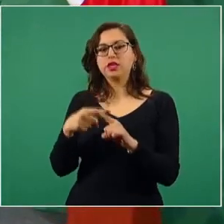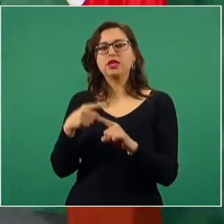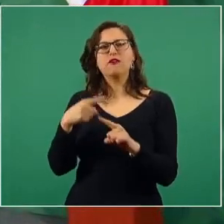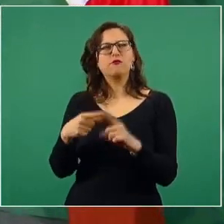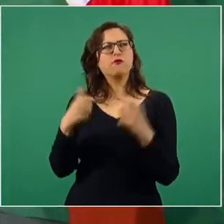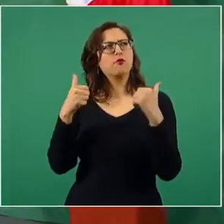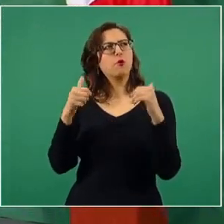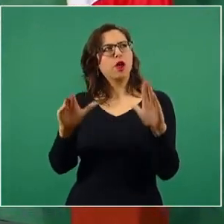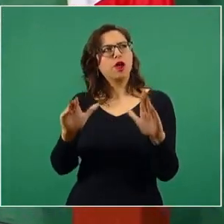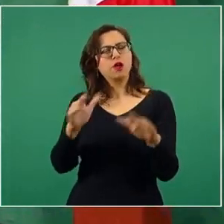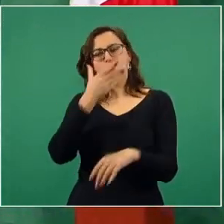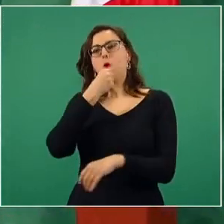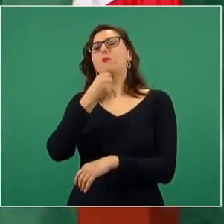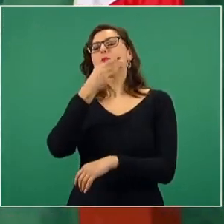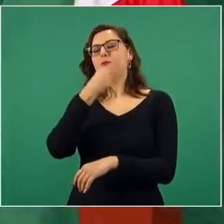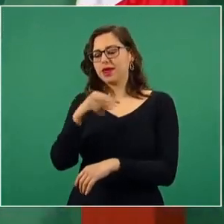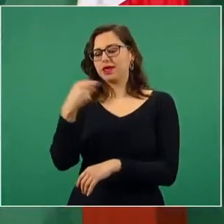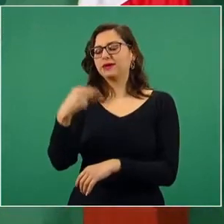González,